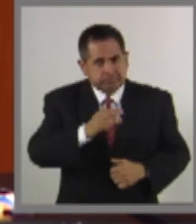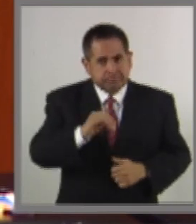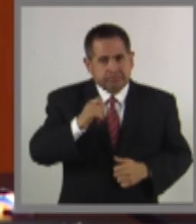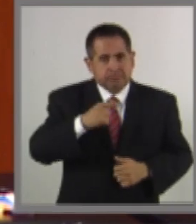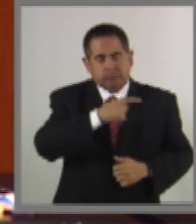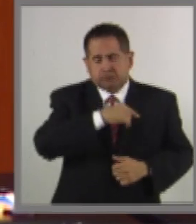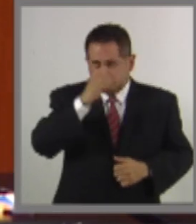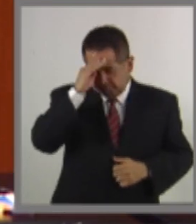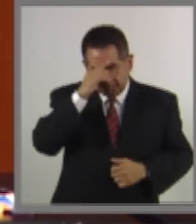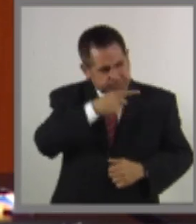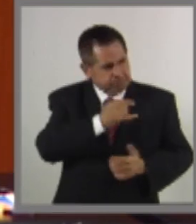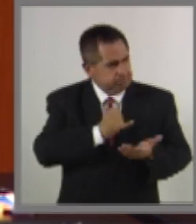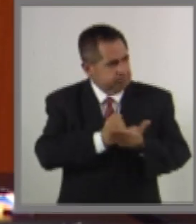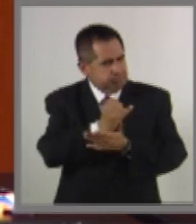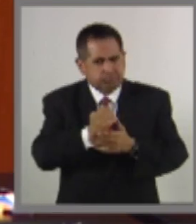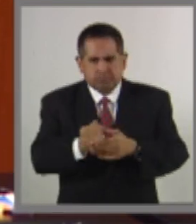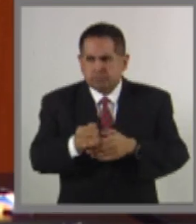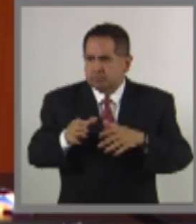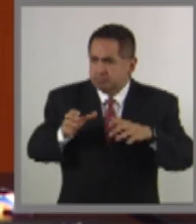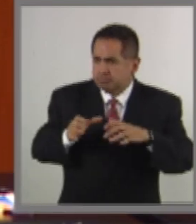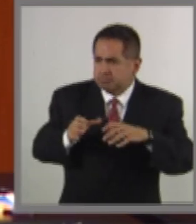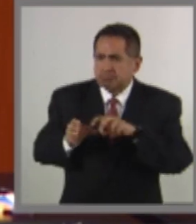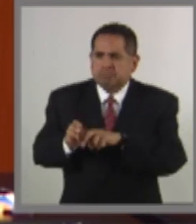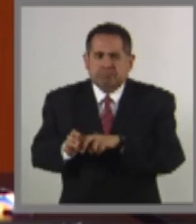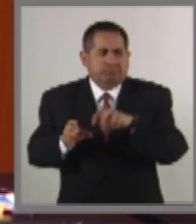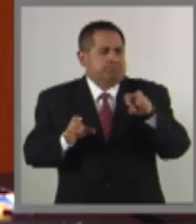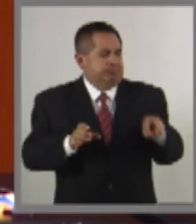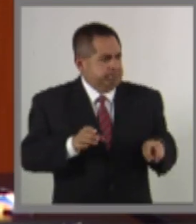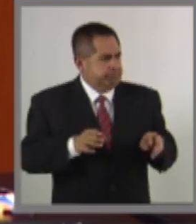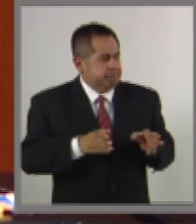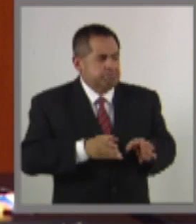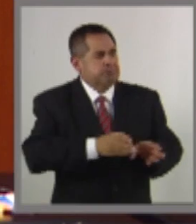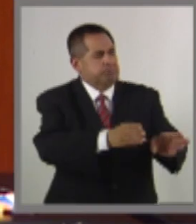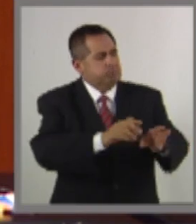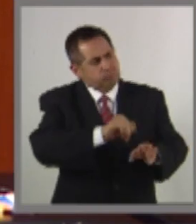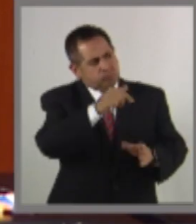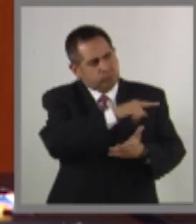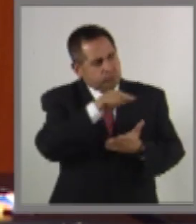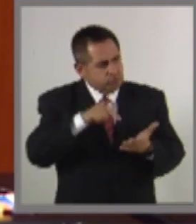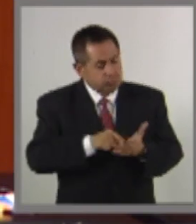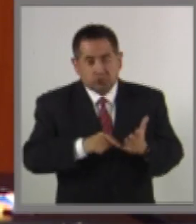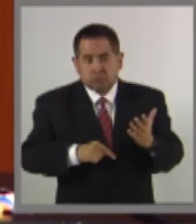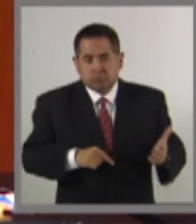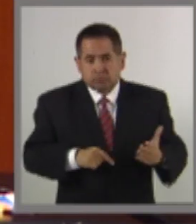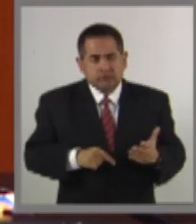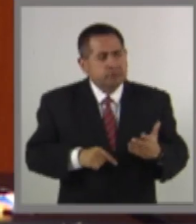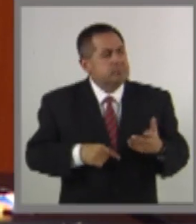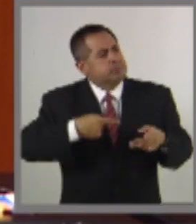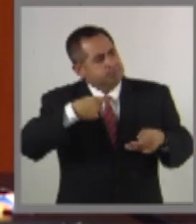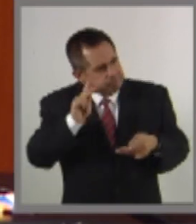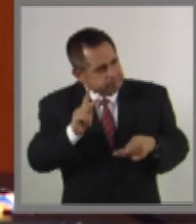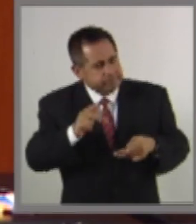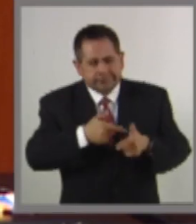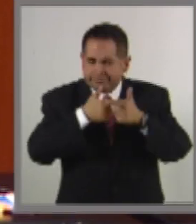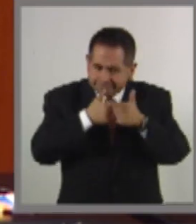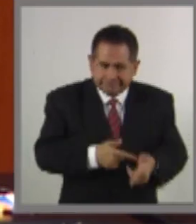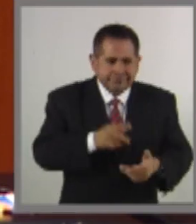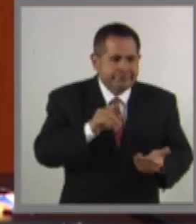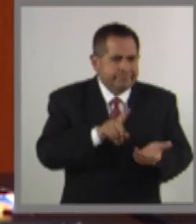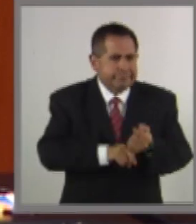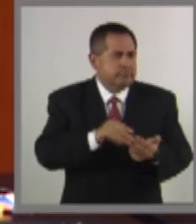decidido cambiar de escenario. Cambiar de escenario, pero para seguir en la